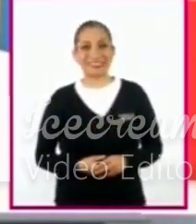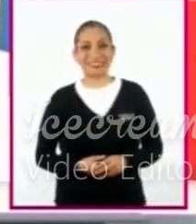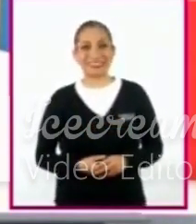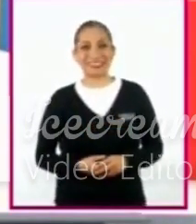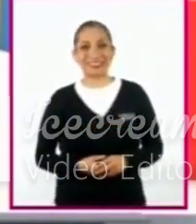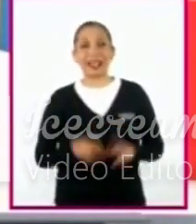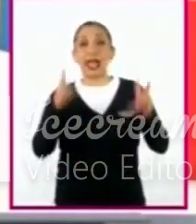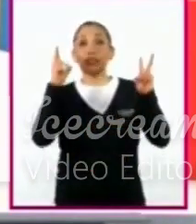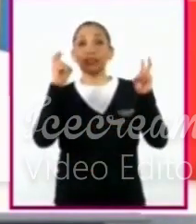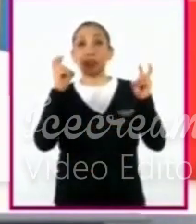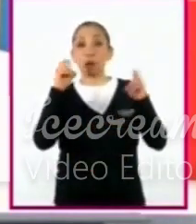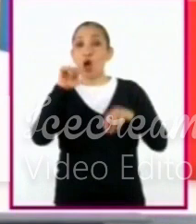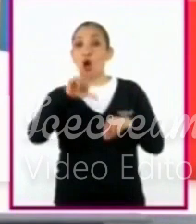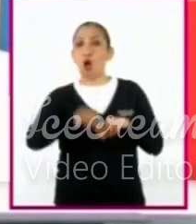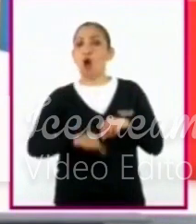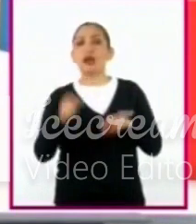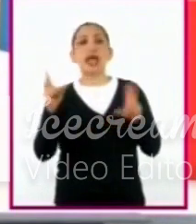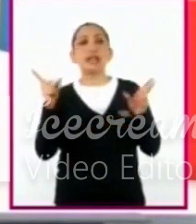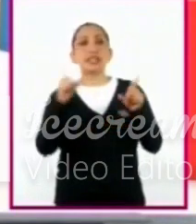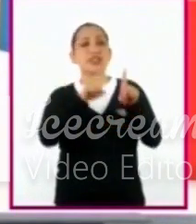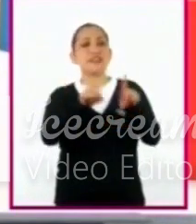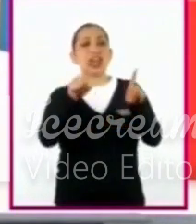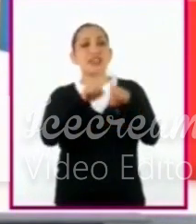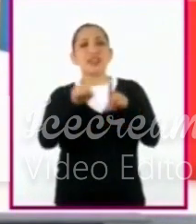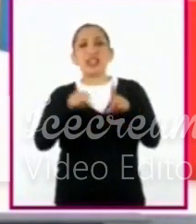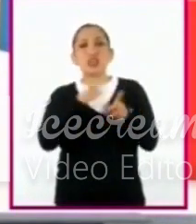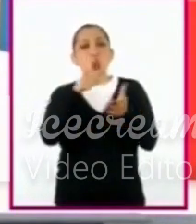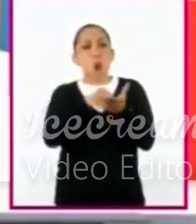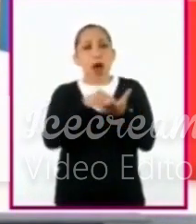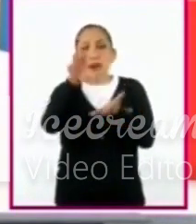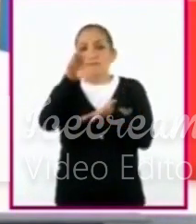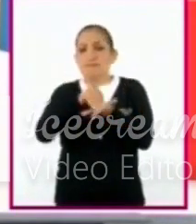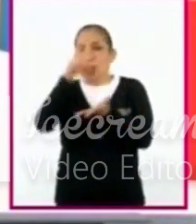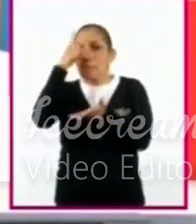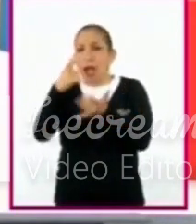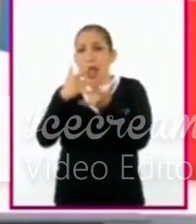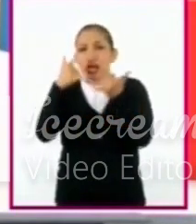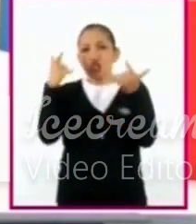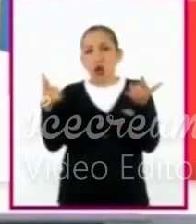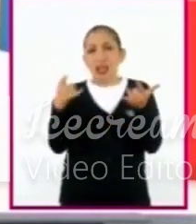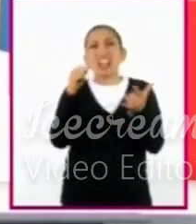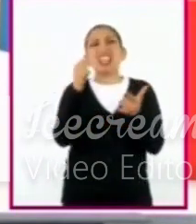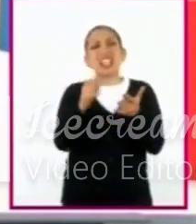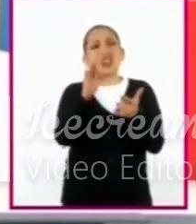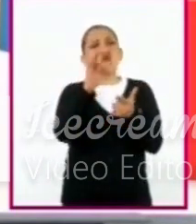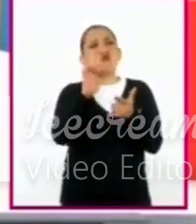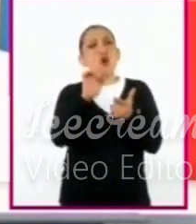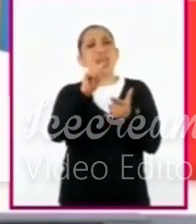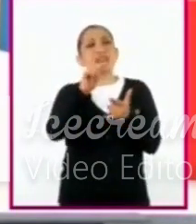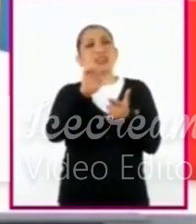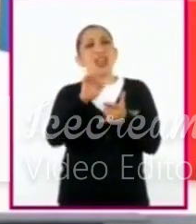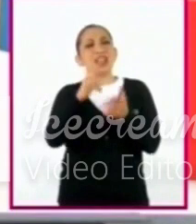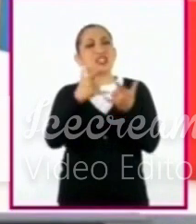El tema de tratar hoy son la variedad de las fuentes históricas. ¿Tú sabes qué es una fuente histórica?